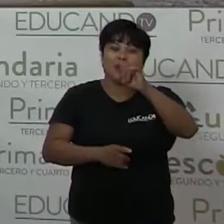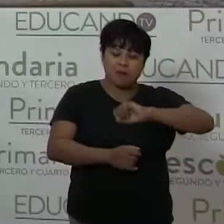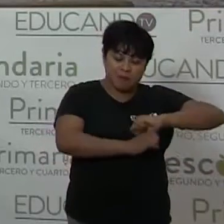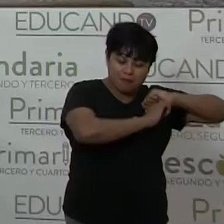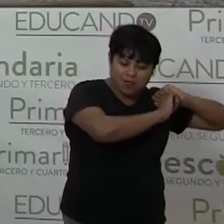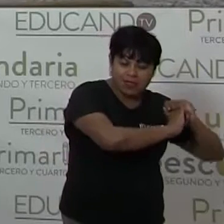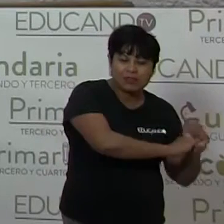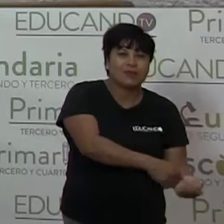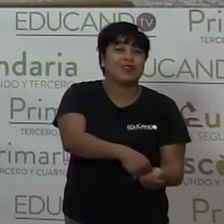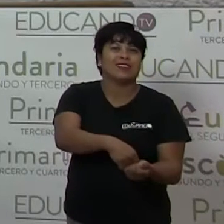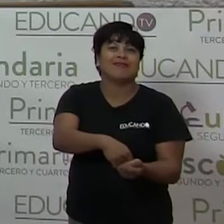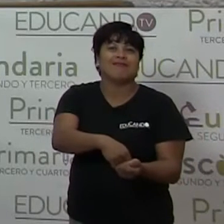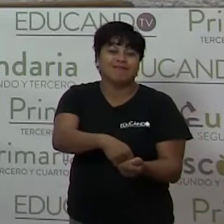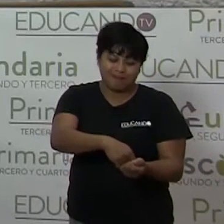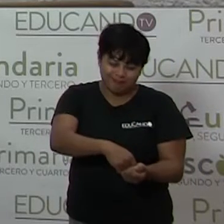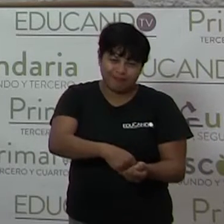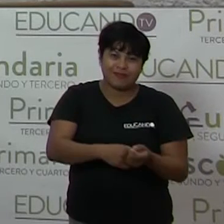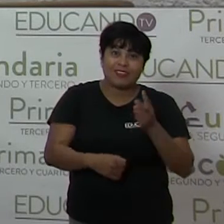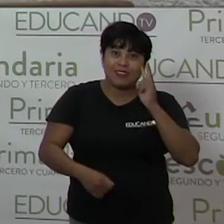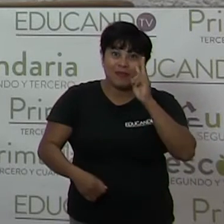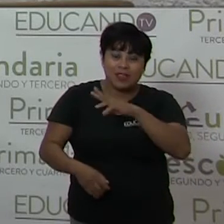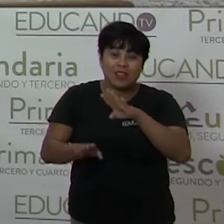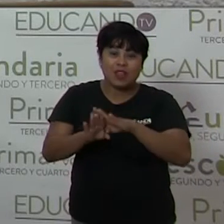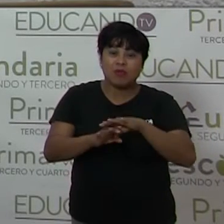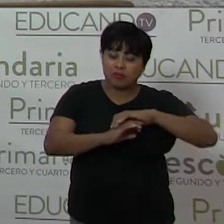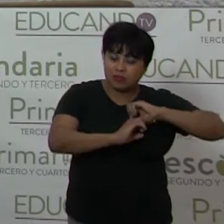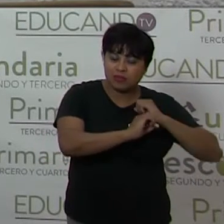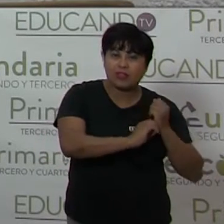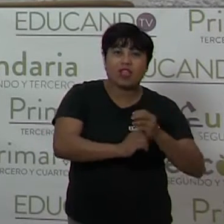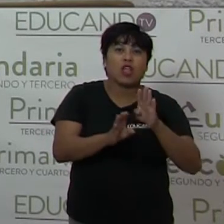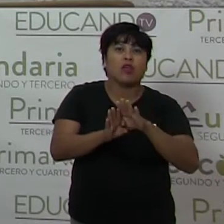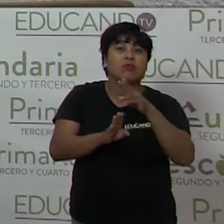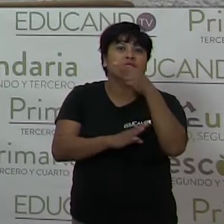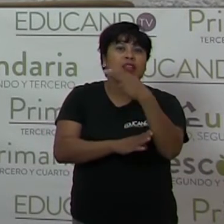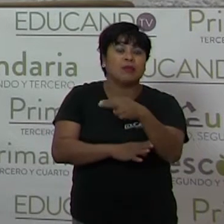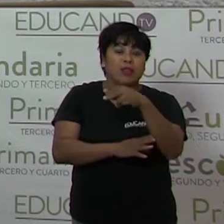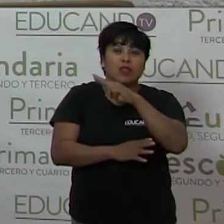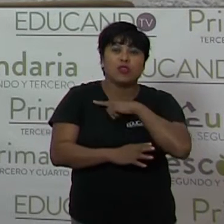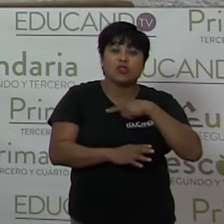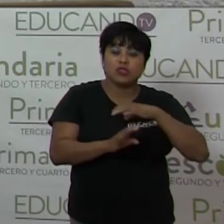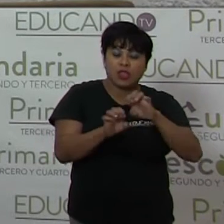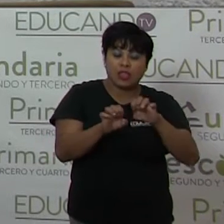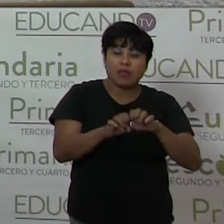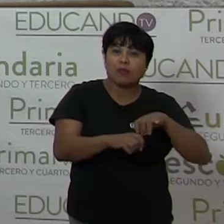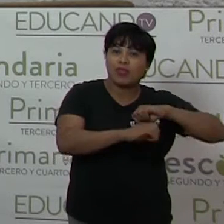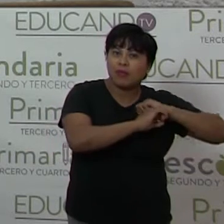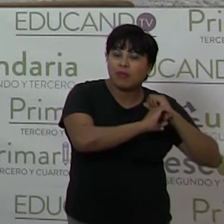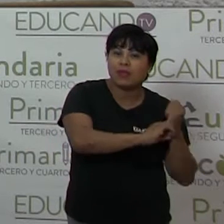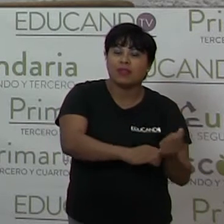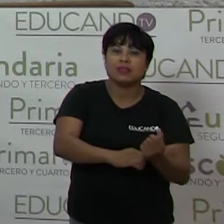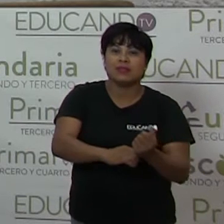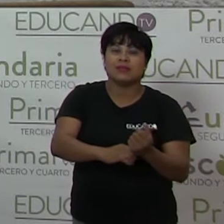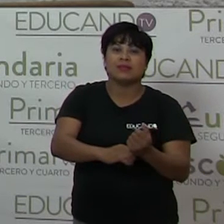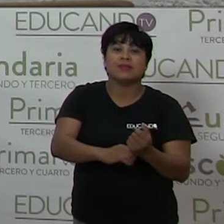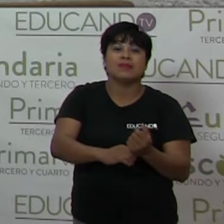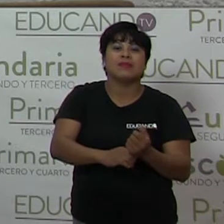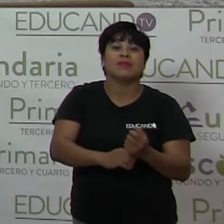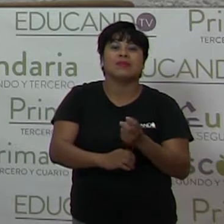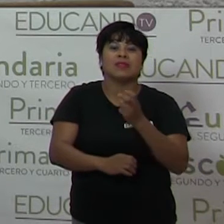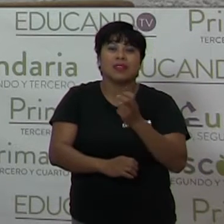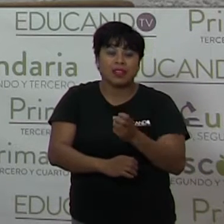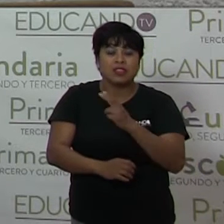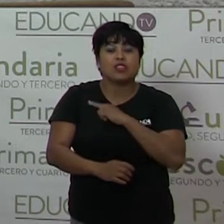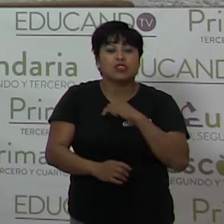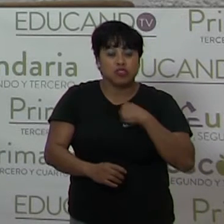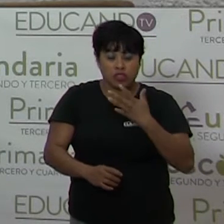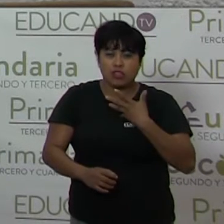parís bolita y miren que nuestro estado confirma en nuestro equipo de beige así